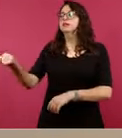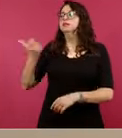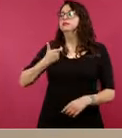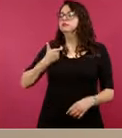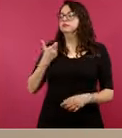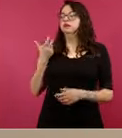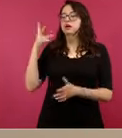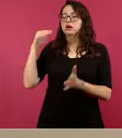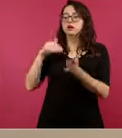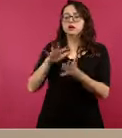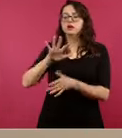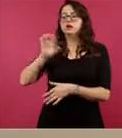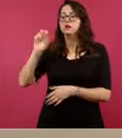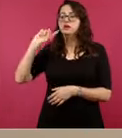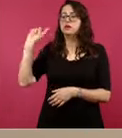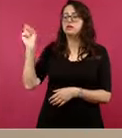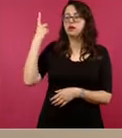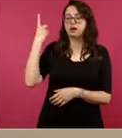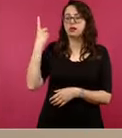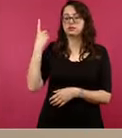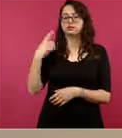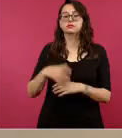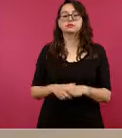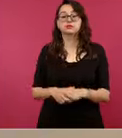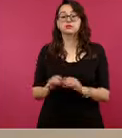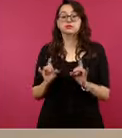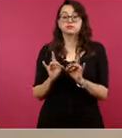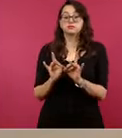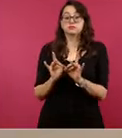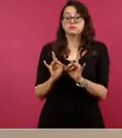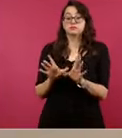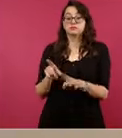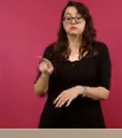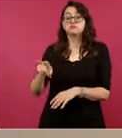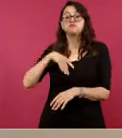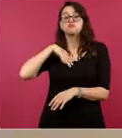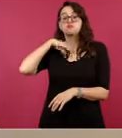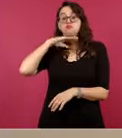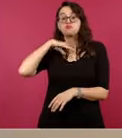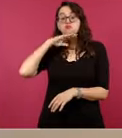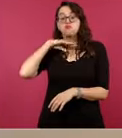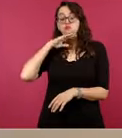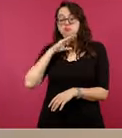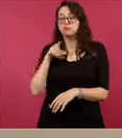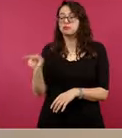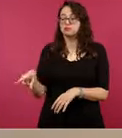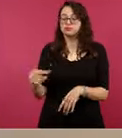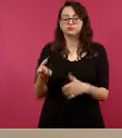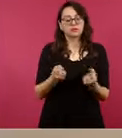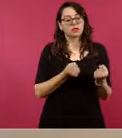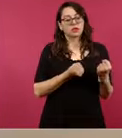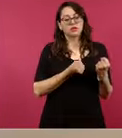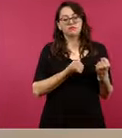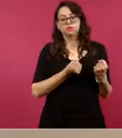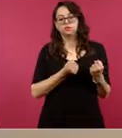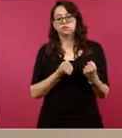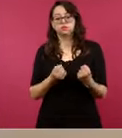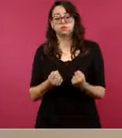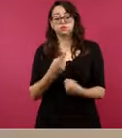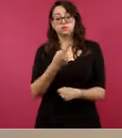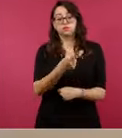$8,500 para poder liberarlos. En un descuido de los secuestradores, durante uno de los traslados, una de las víctimas